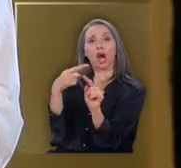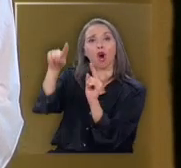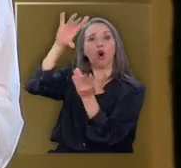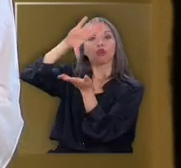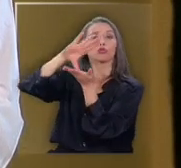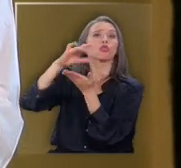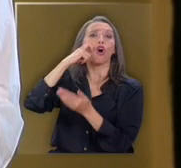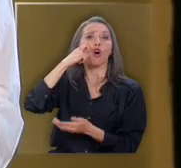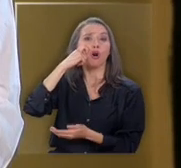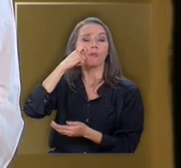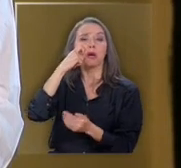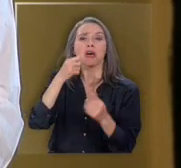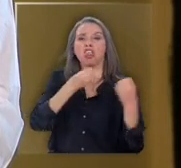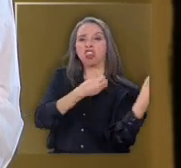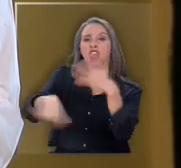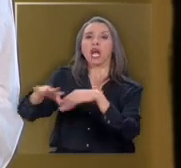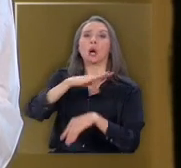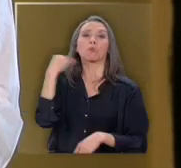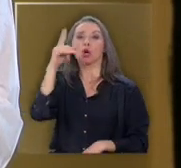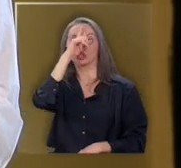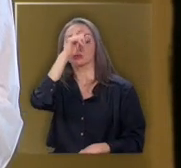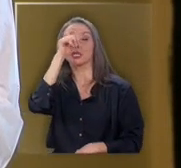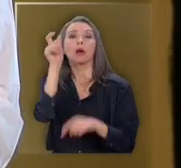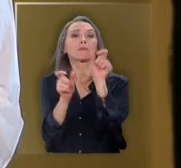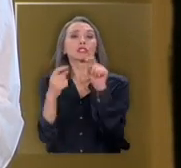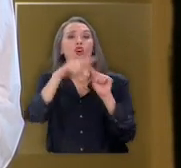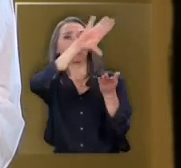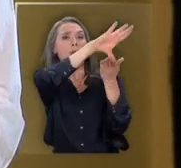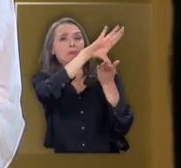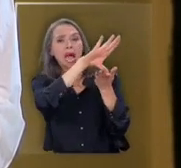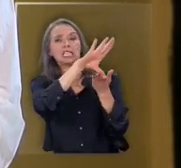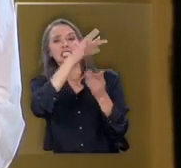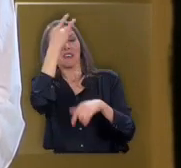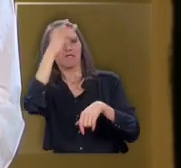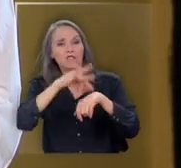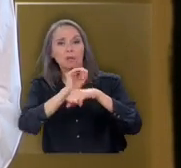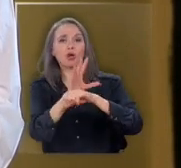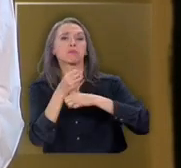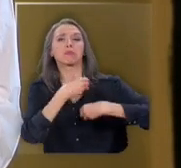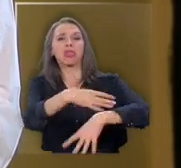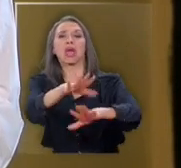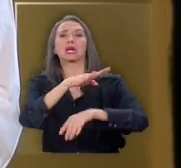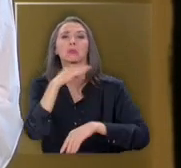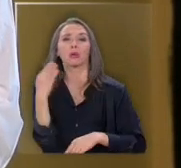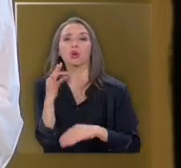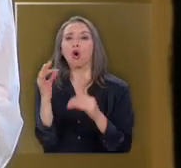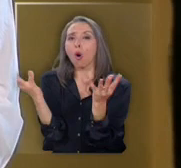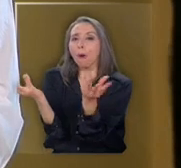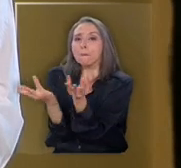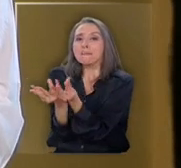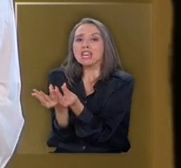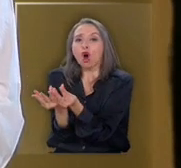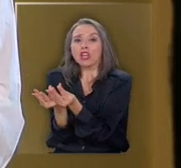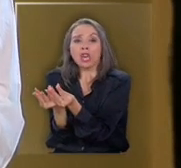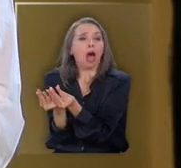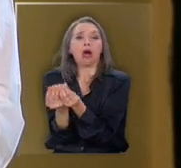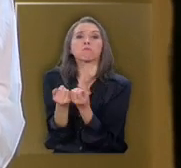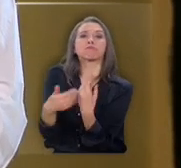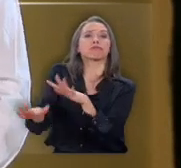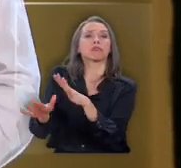de otras razas oa personas extranjeras oa personas de minorías cómo se está manejando esto en chile